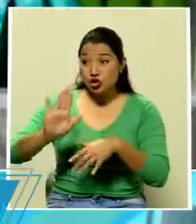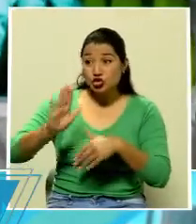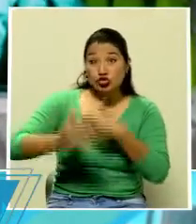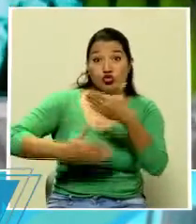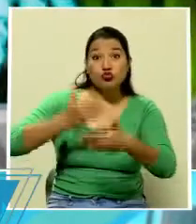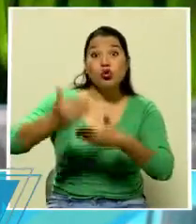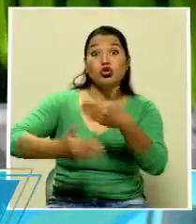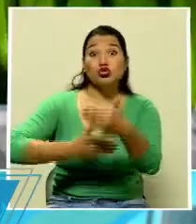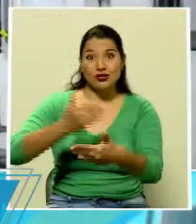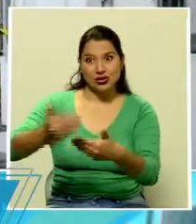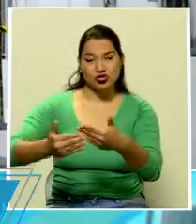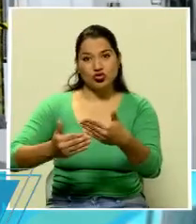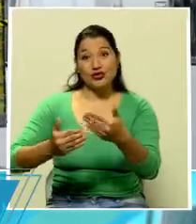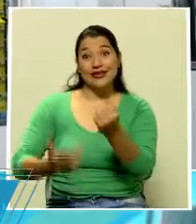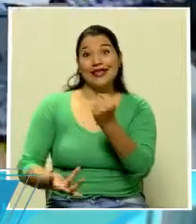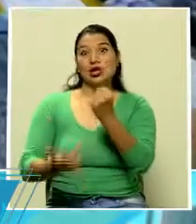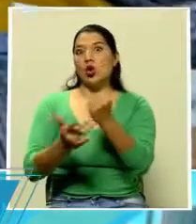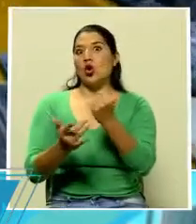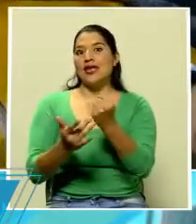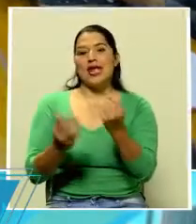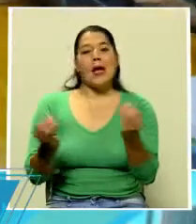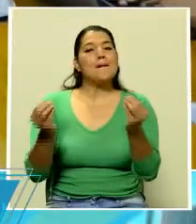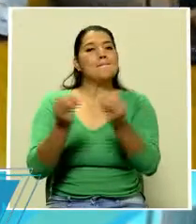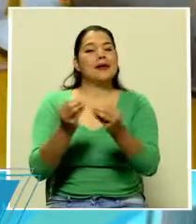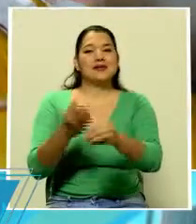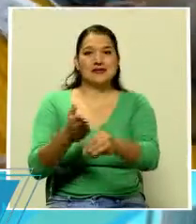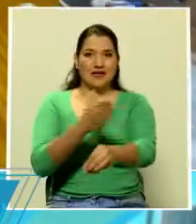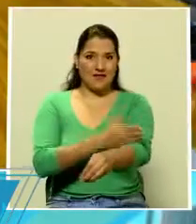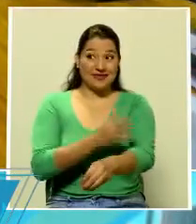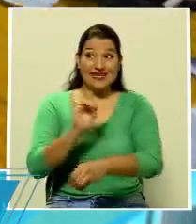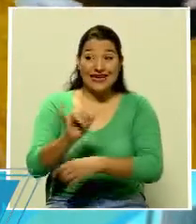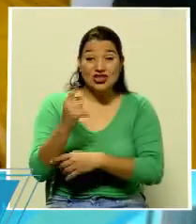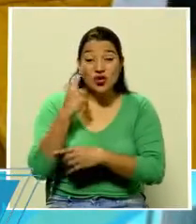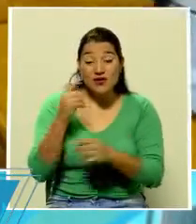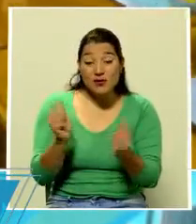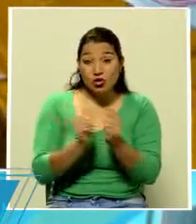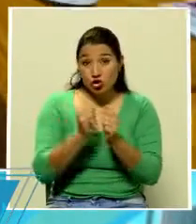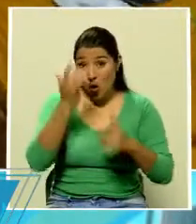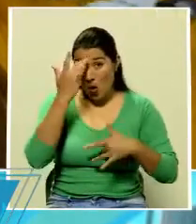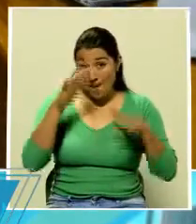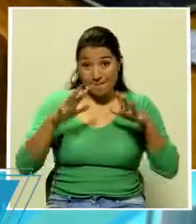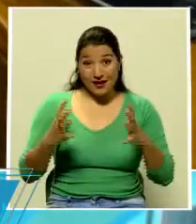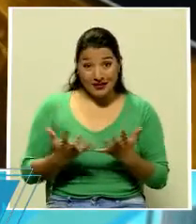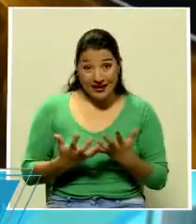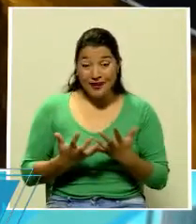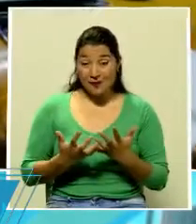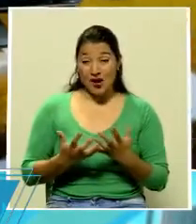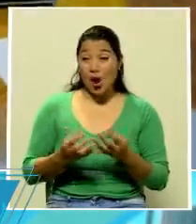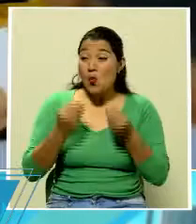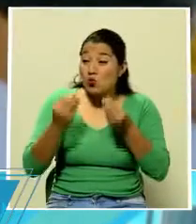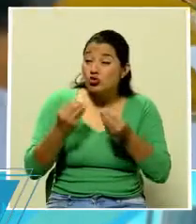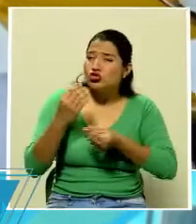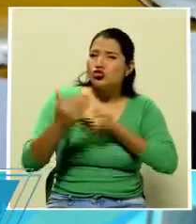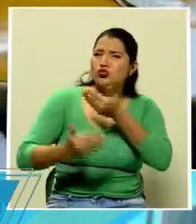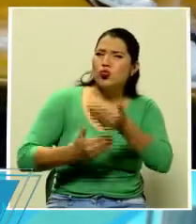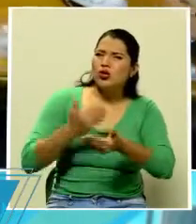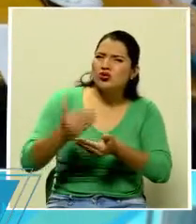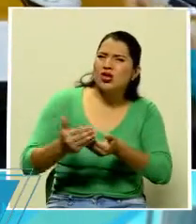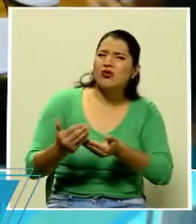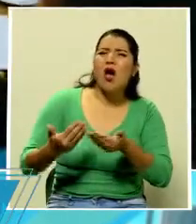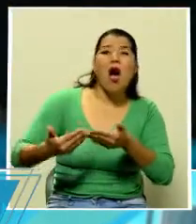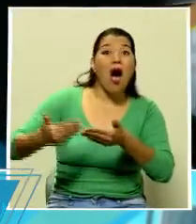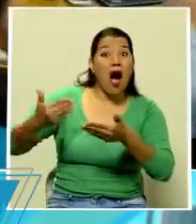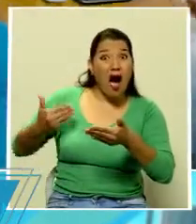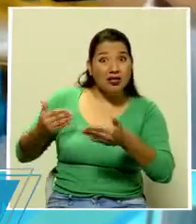transformación digital se aceleraron. Eso es lo que hemos visto con la pandemia, que muchos procesos que venían de alguna forma lentos en